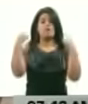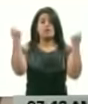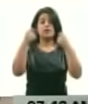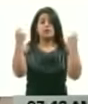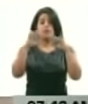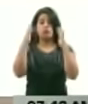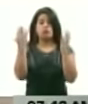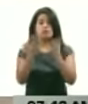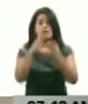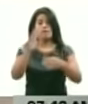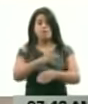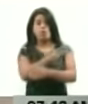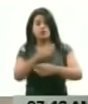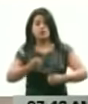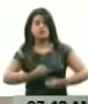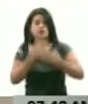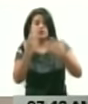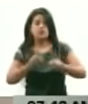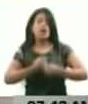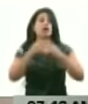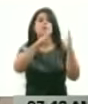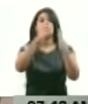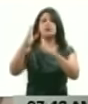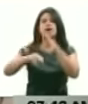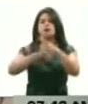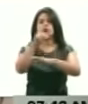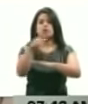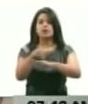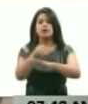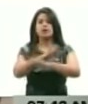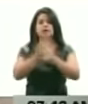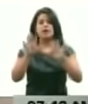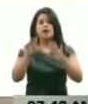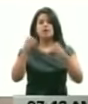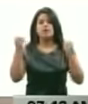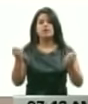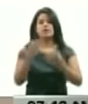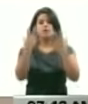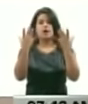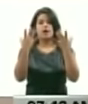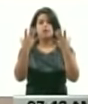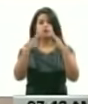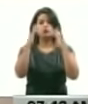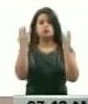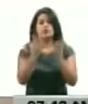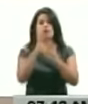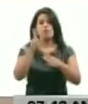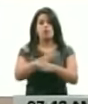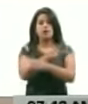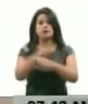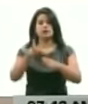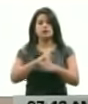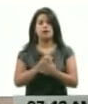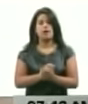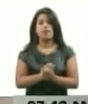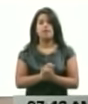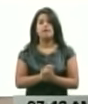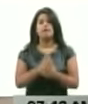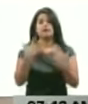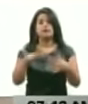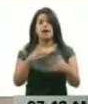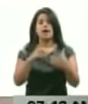la Biblioteca Nacional, por supuesto, fue sede del Festival Mundial de Poesía y tuvimos un recital extraordinario